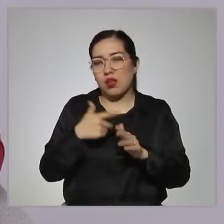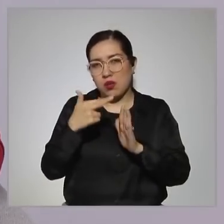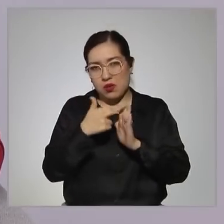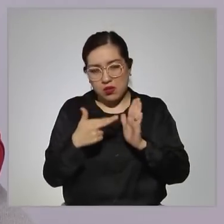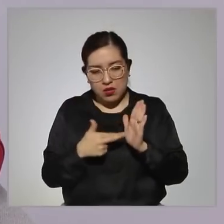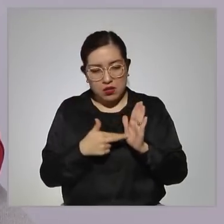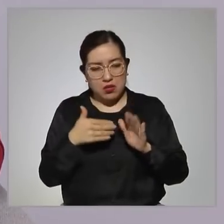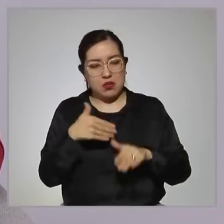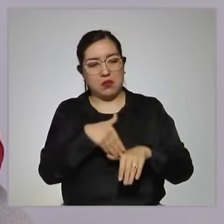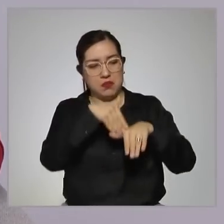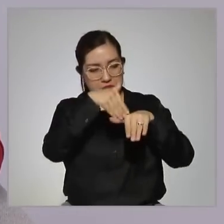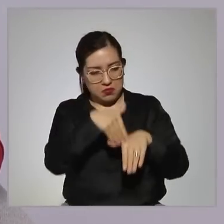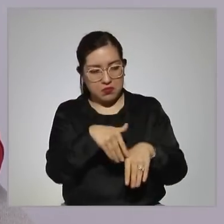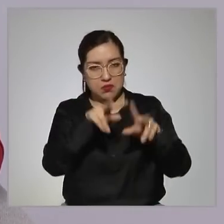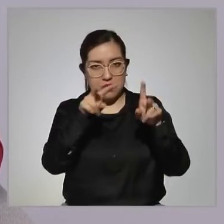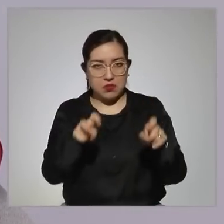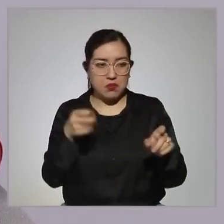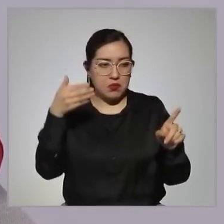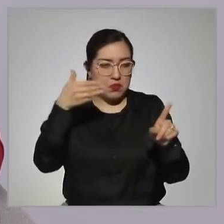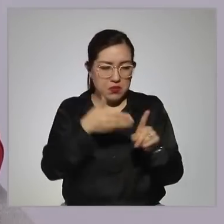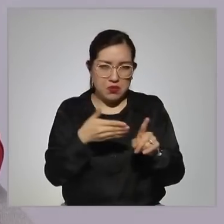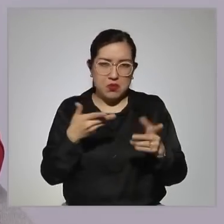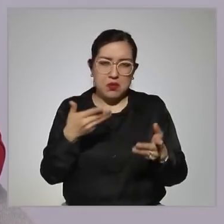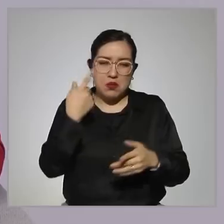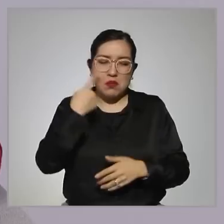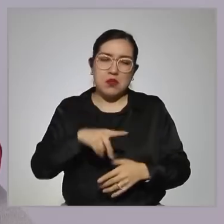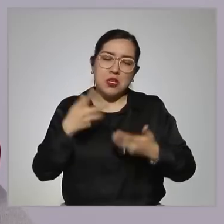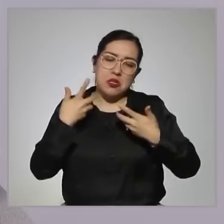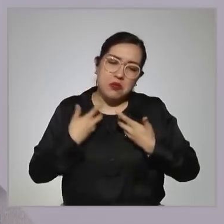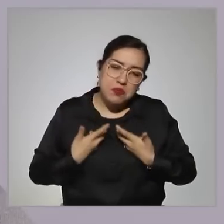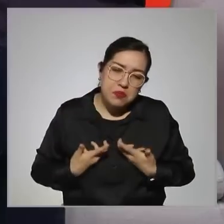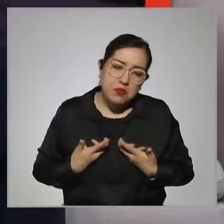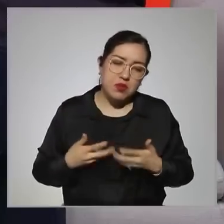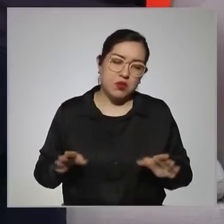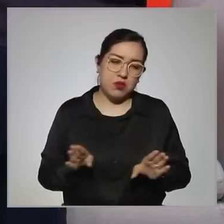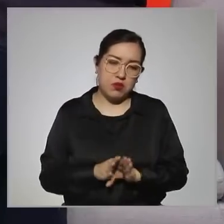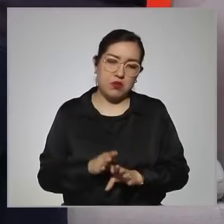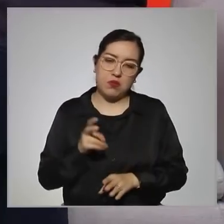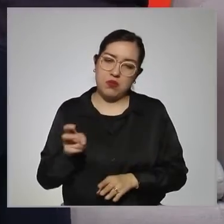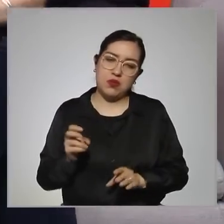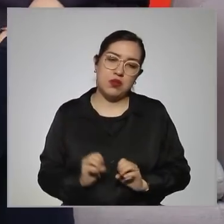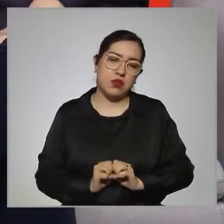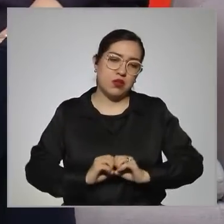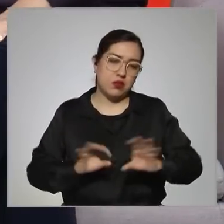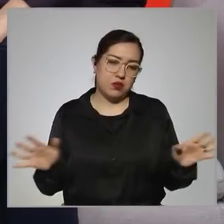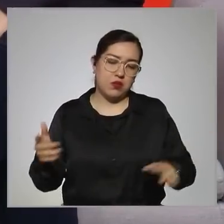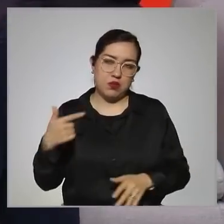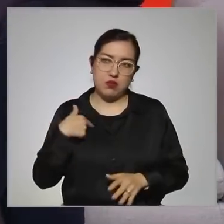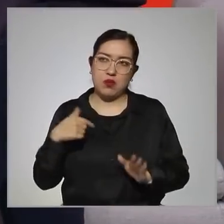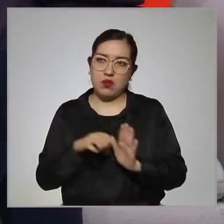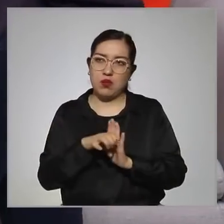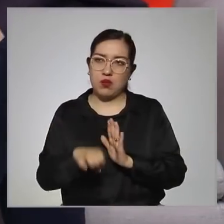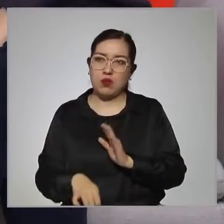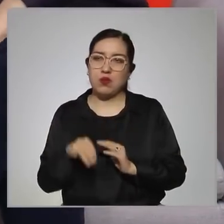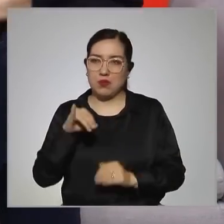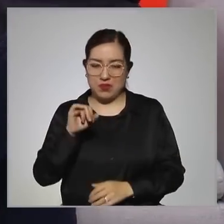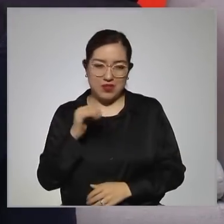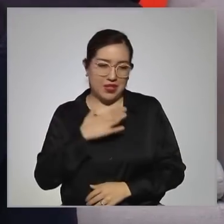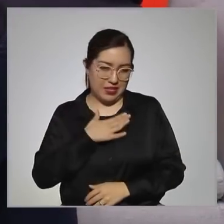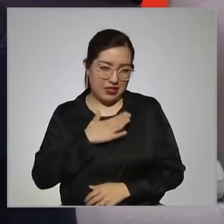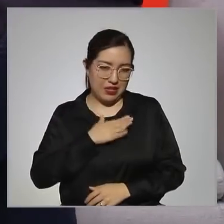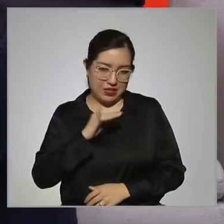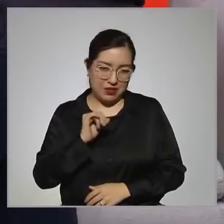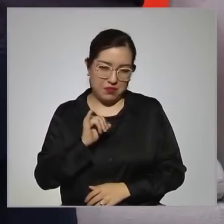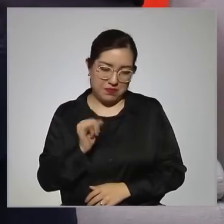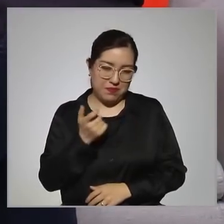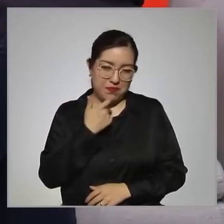cuanto a los propósitos para sentir, por ejemplo, frustración? Uy, pues muchísimo, por lo menos en mi caso sí. Pero es